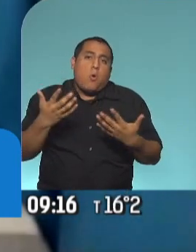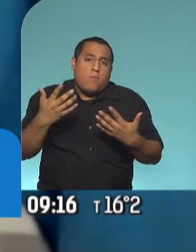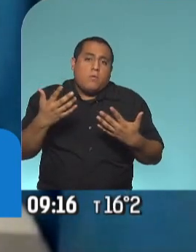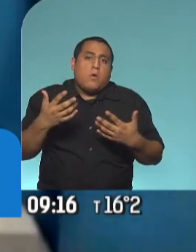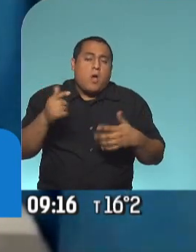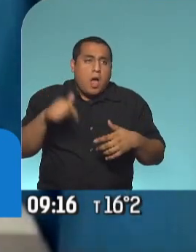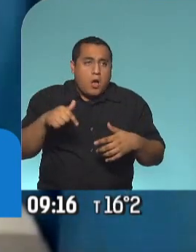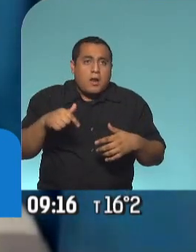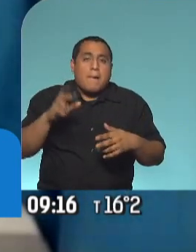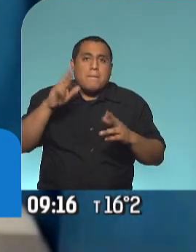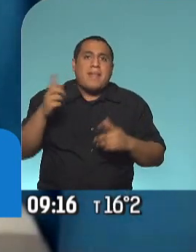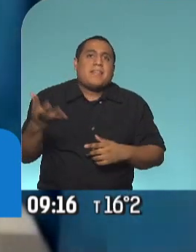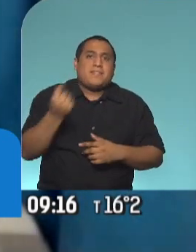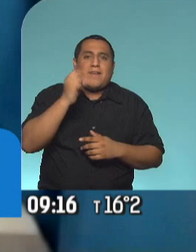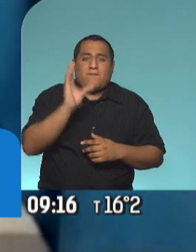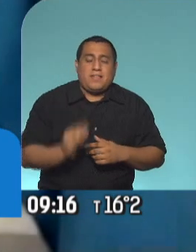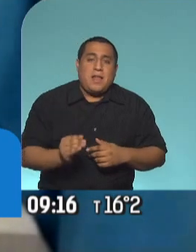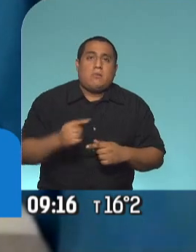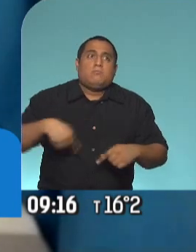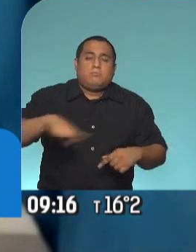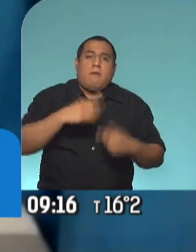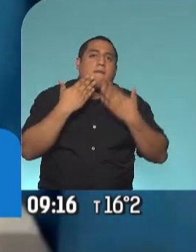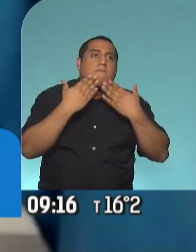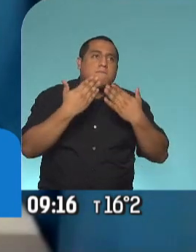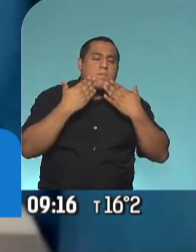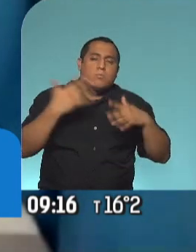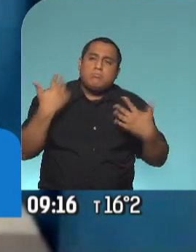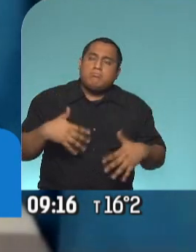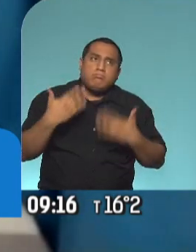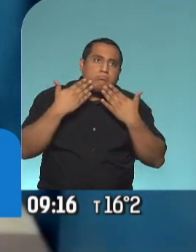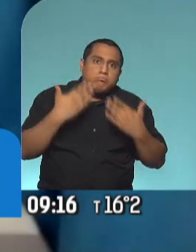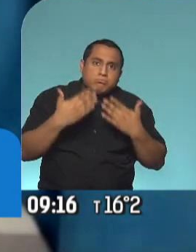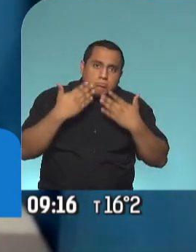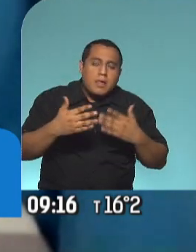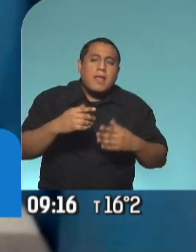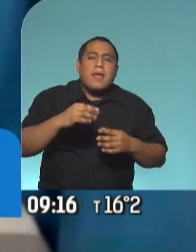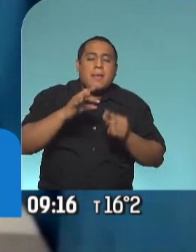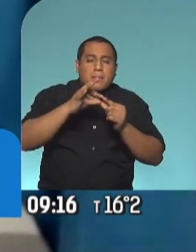Detectar Federal, que agradecemos profundamente el envío de los